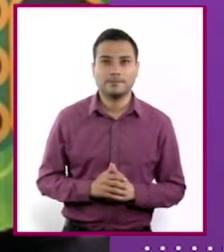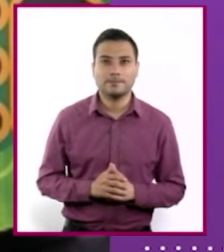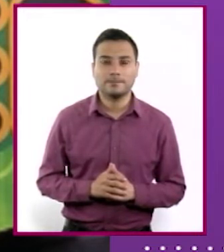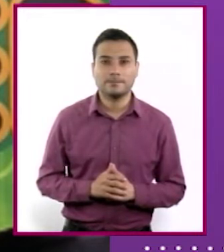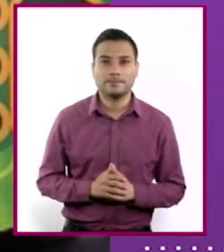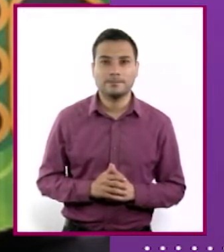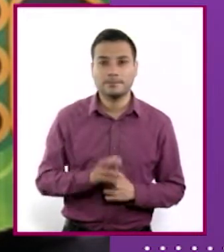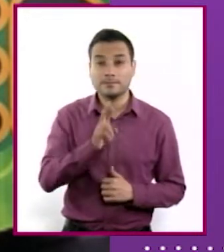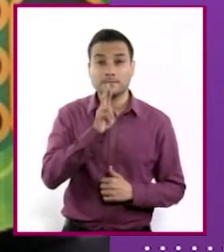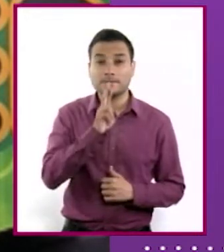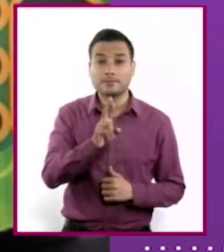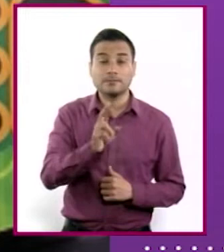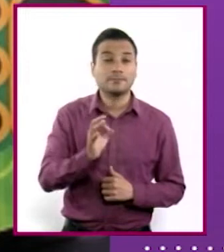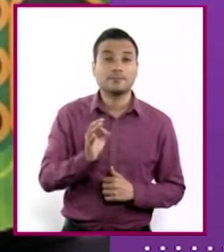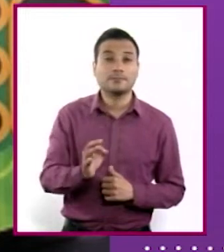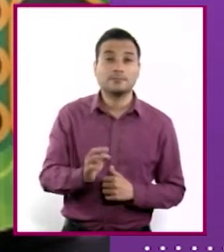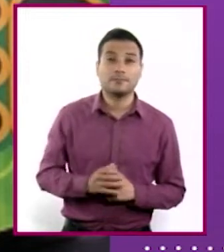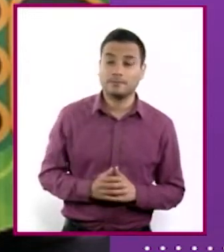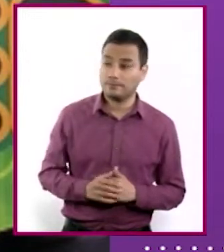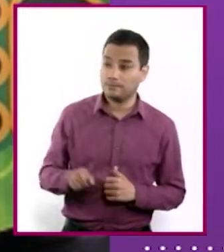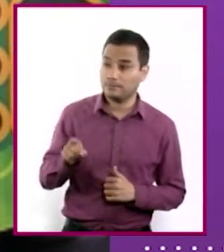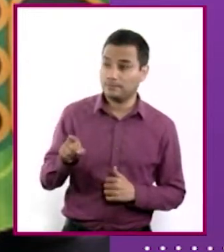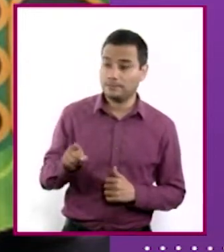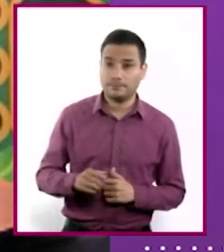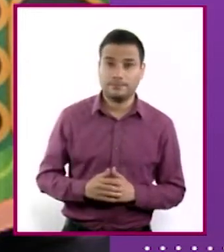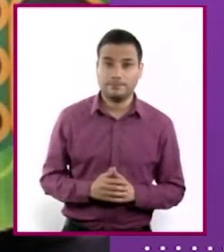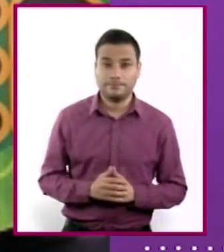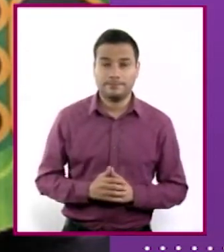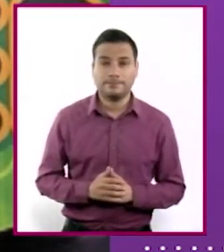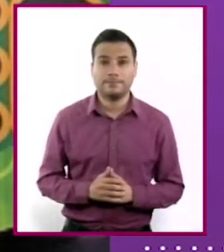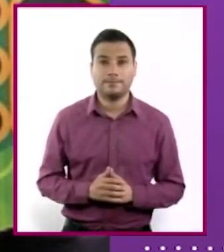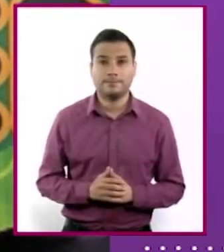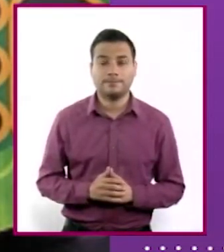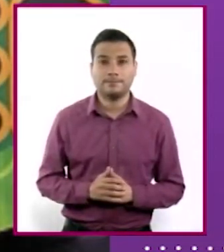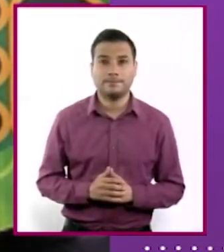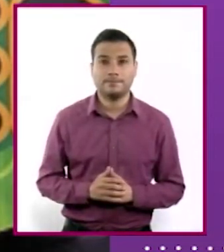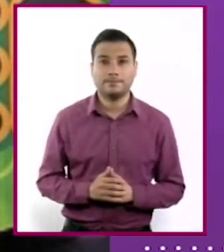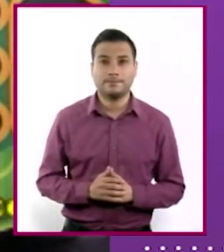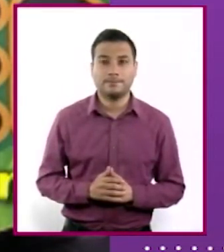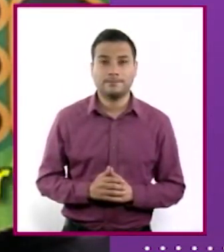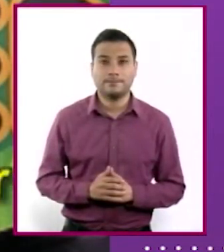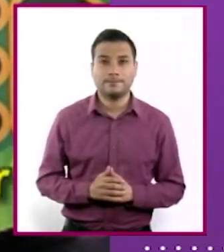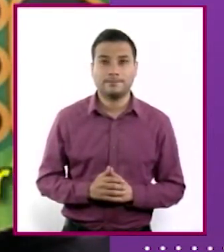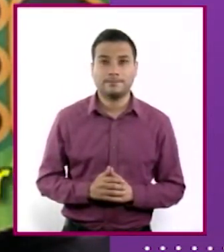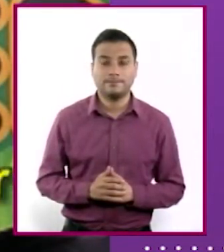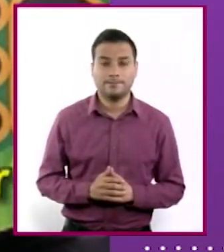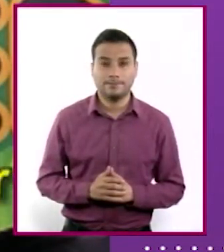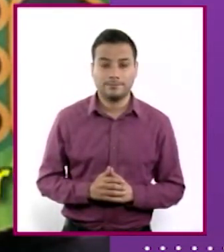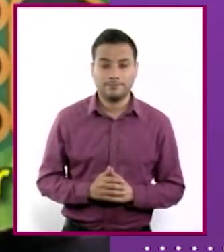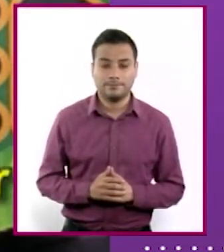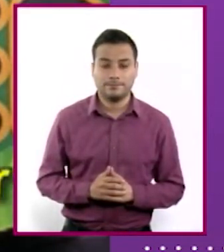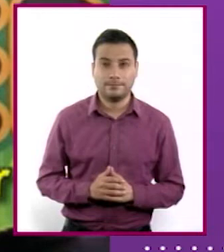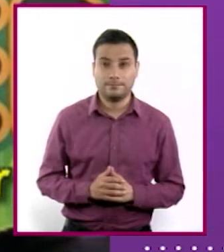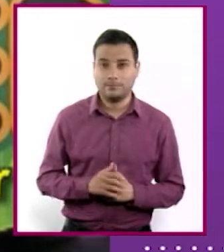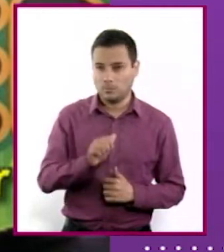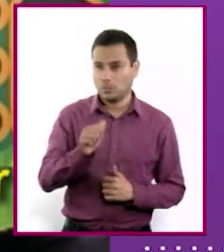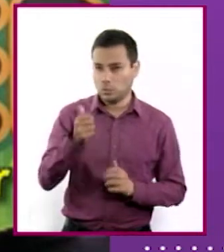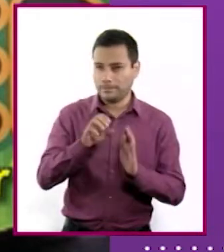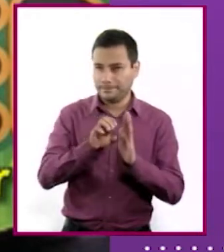El enunciado en pasado es He closed the curtains. Juan and Roberto play